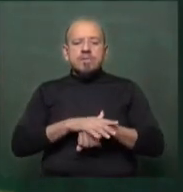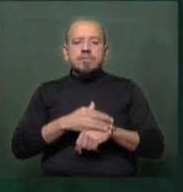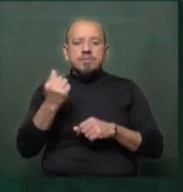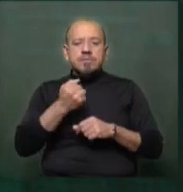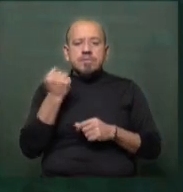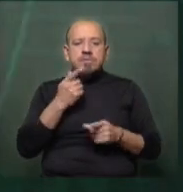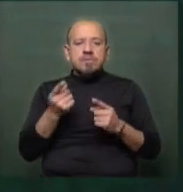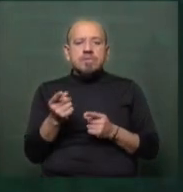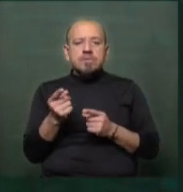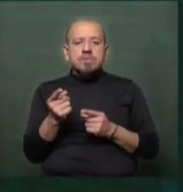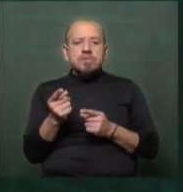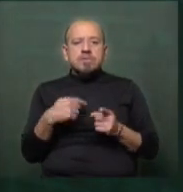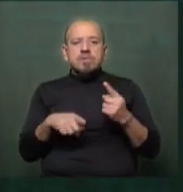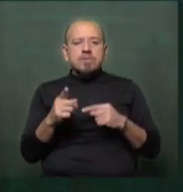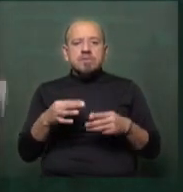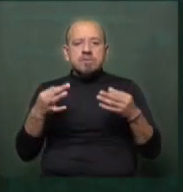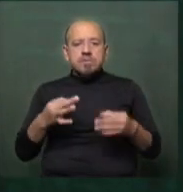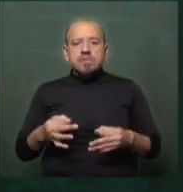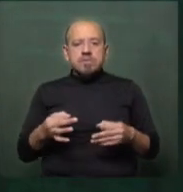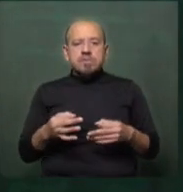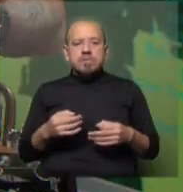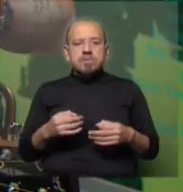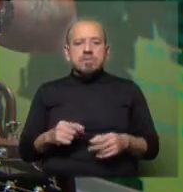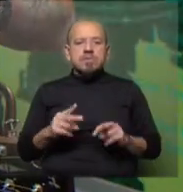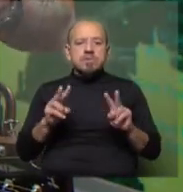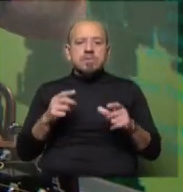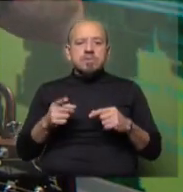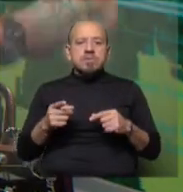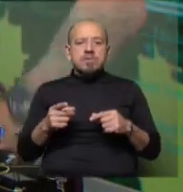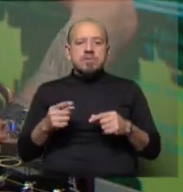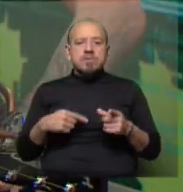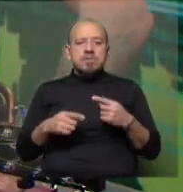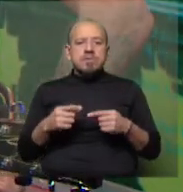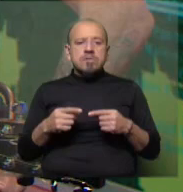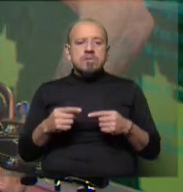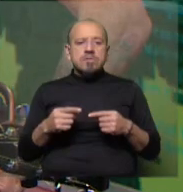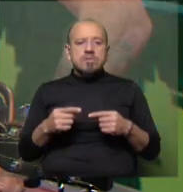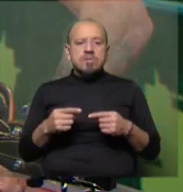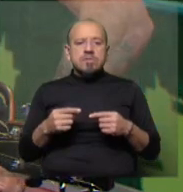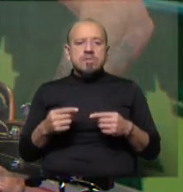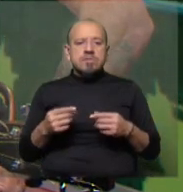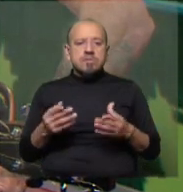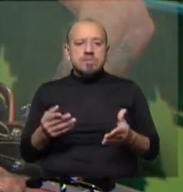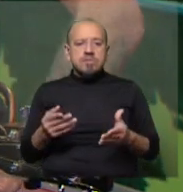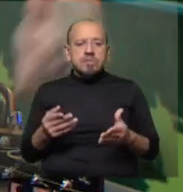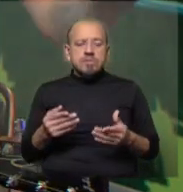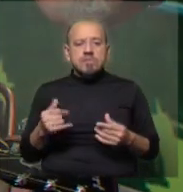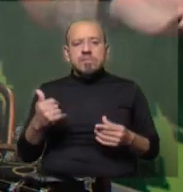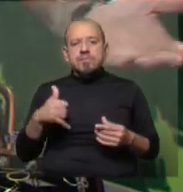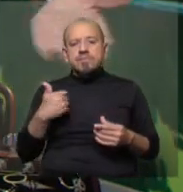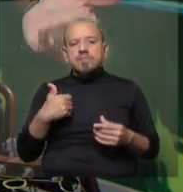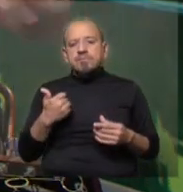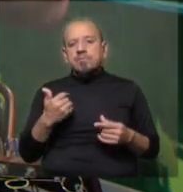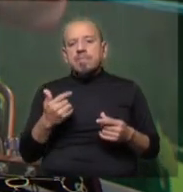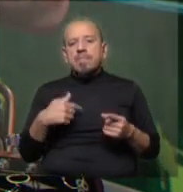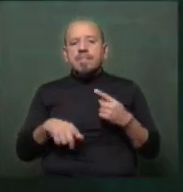de parte de los verdaderos autores de los temas, cómo recibieron. Y de referentes nuestros, de la juventud, de la vida. De